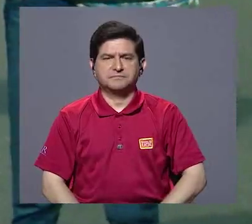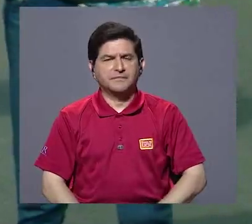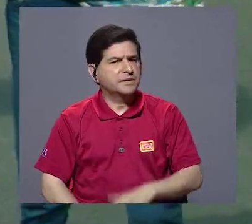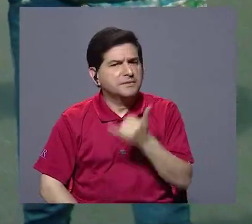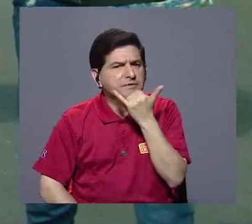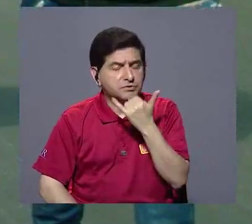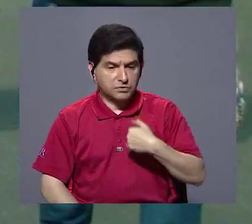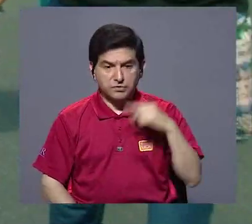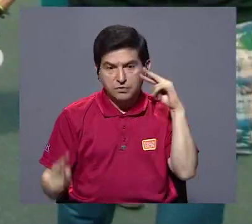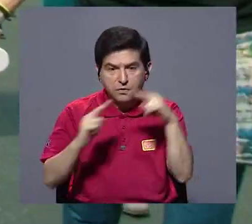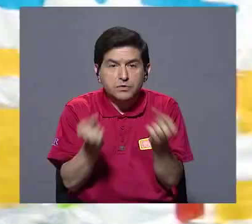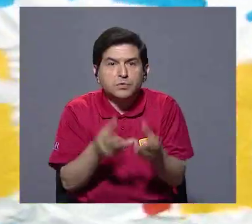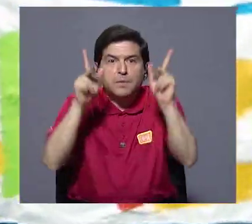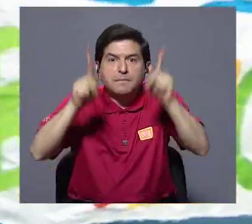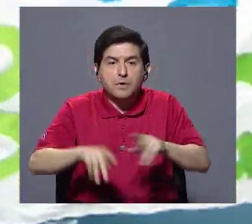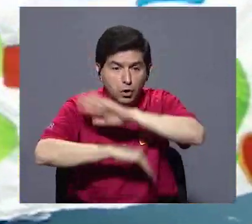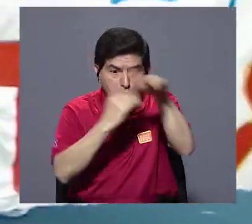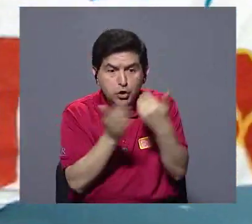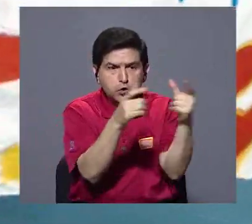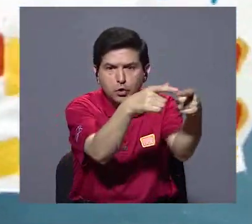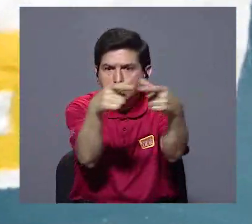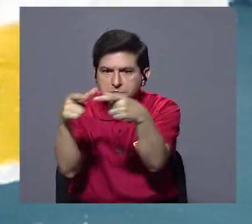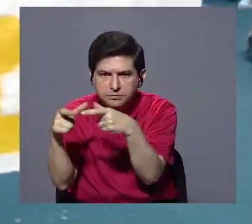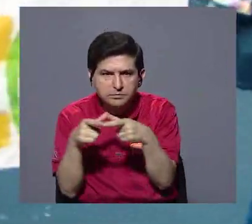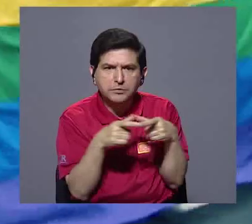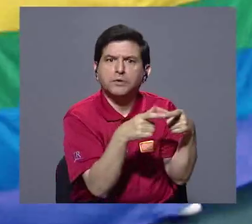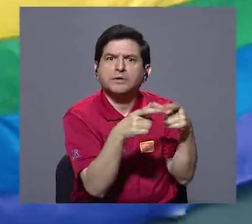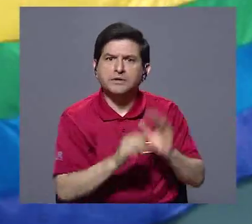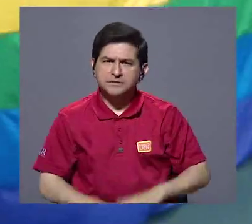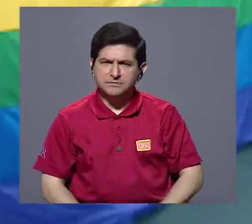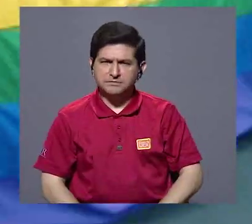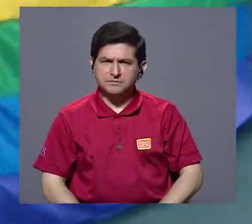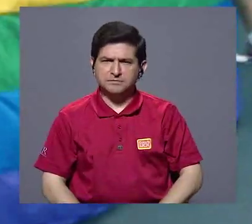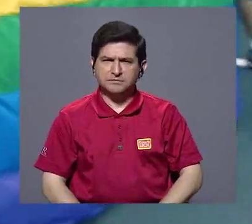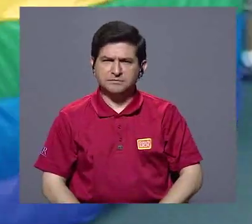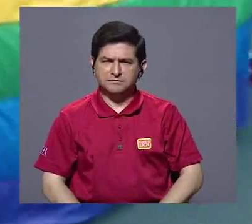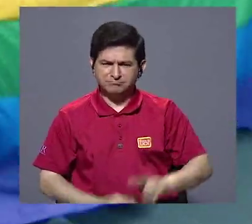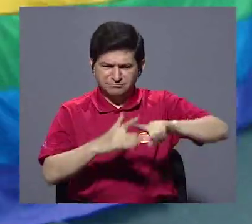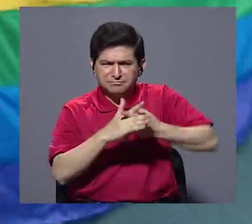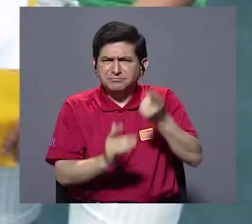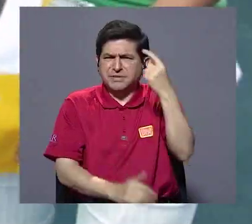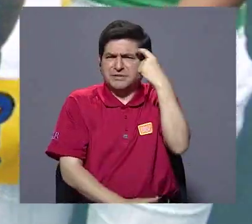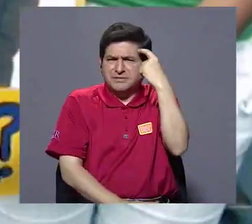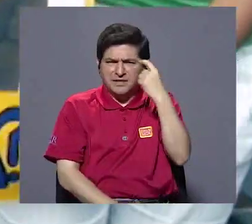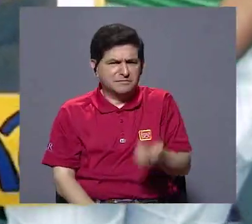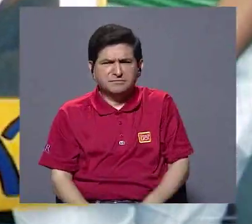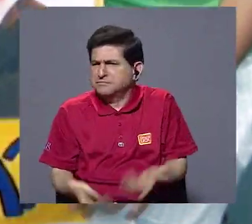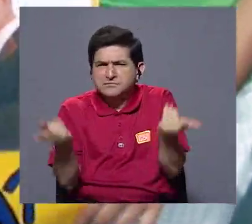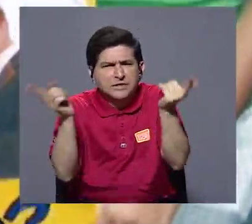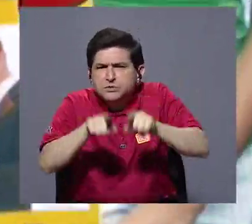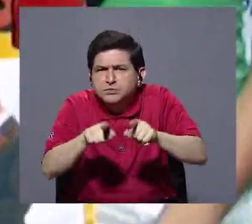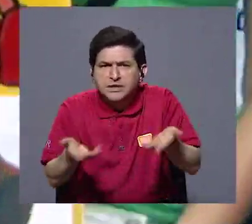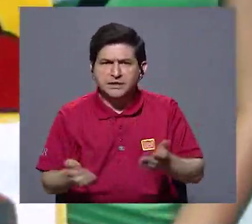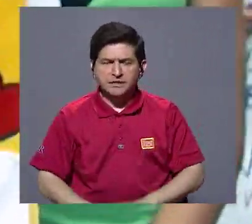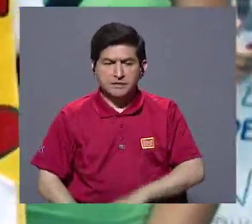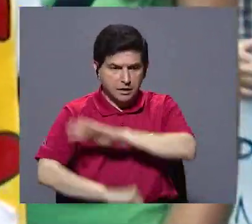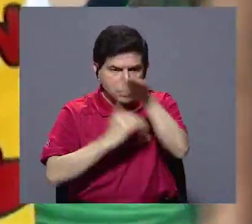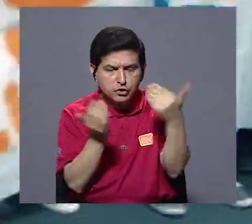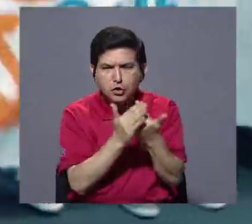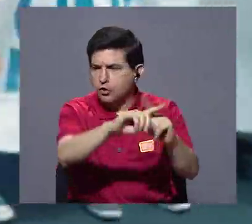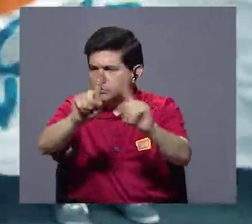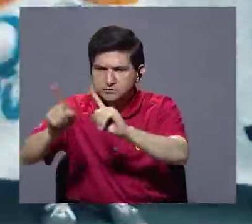Resulta que conozco demasiadas personas y todos éramos minoría. Y entonces empezamos a pensar que qué pasaba si todos